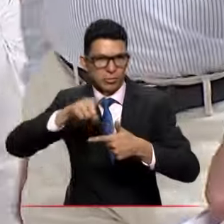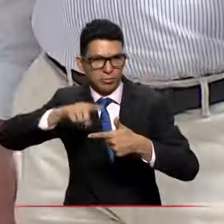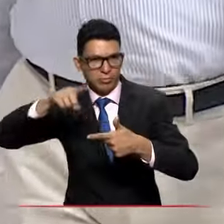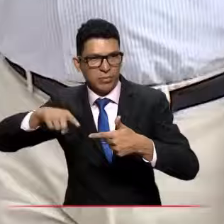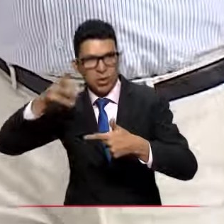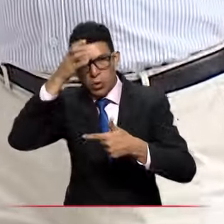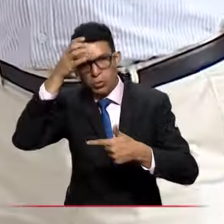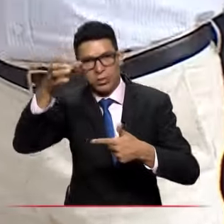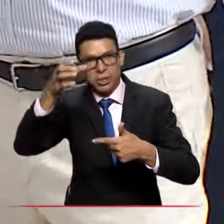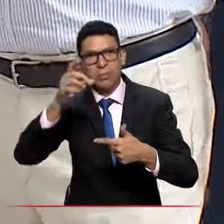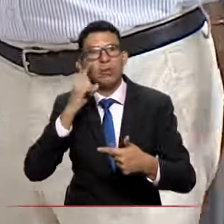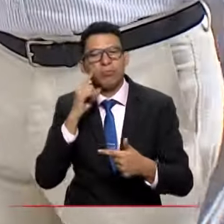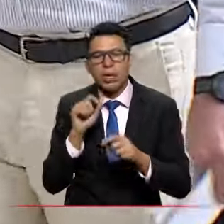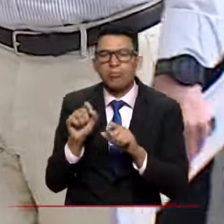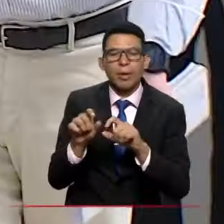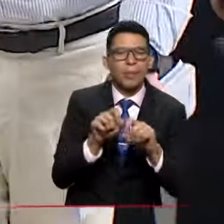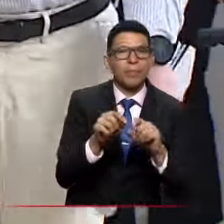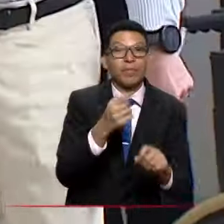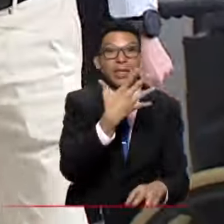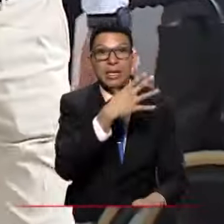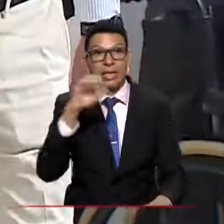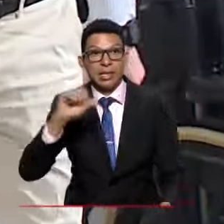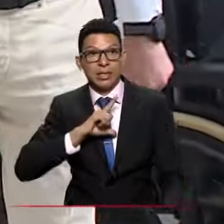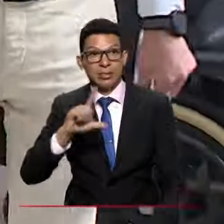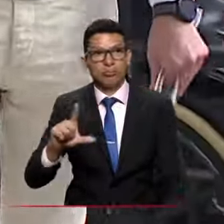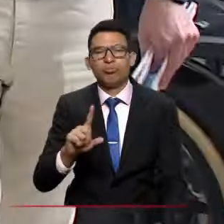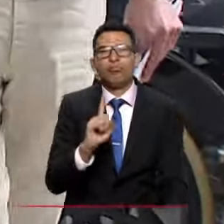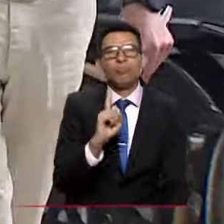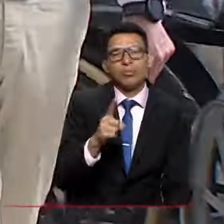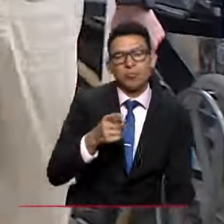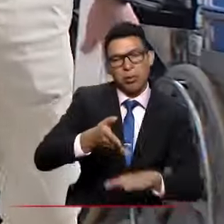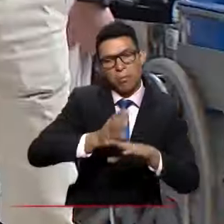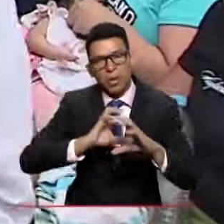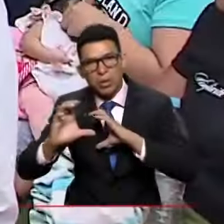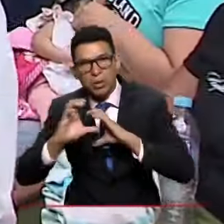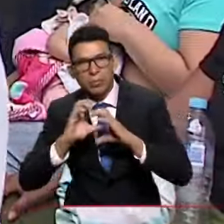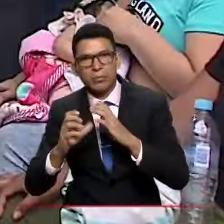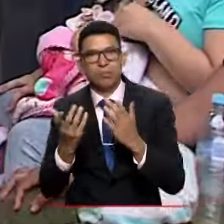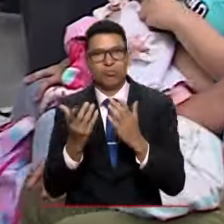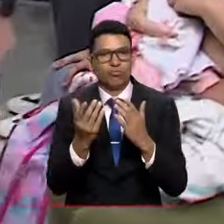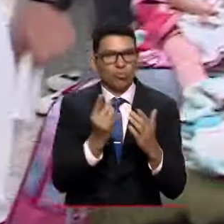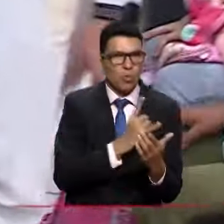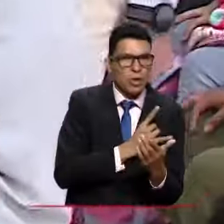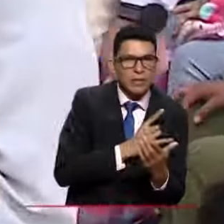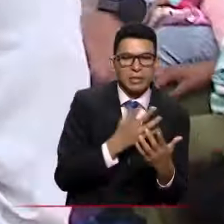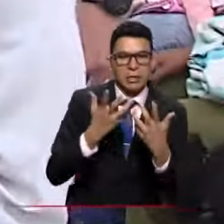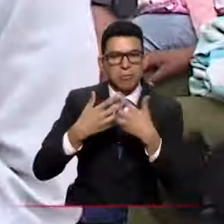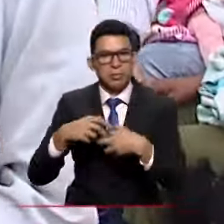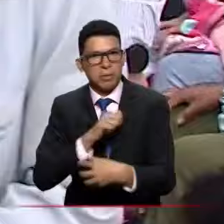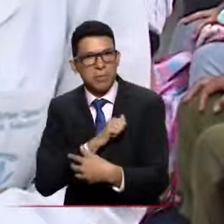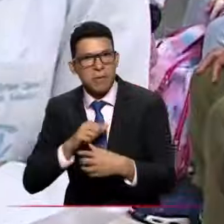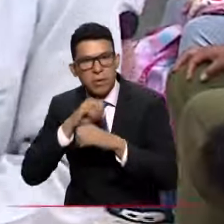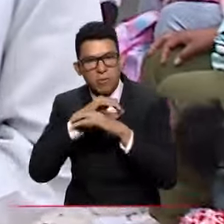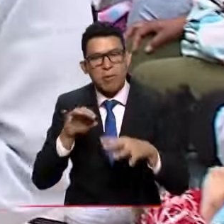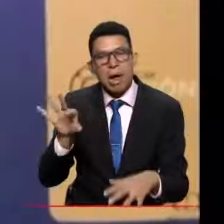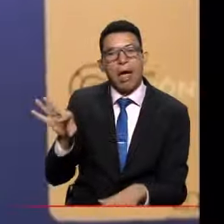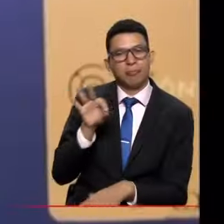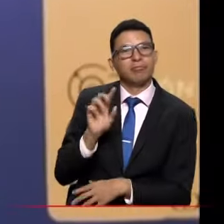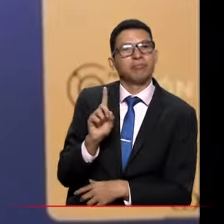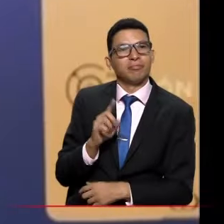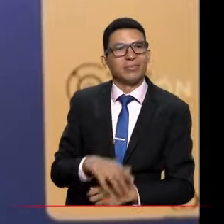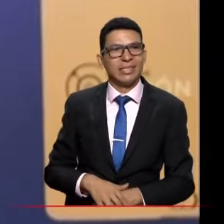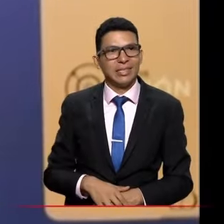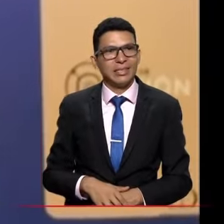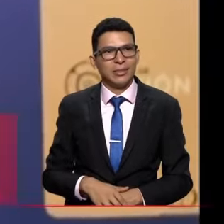de consultar la posición de 500 líderes de sectores como medios de comunicación, academia, empresas privadas y públicas. Esto es